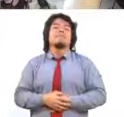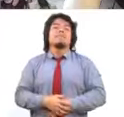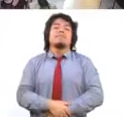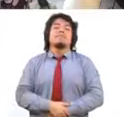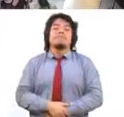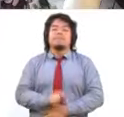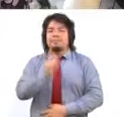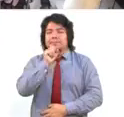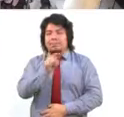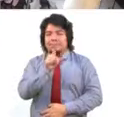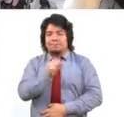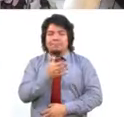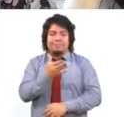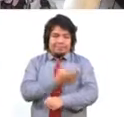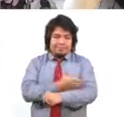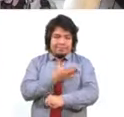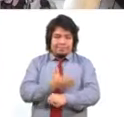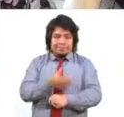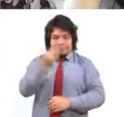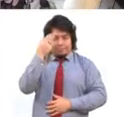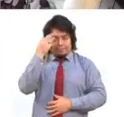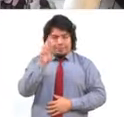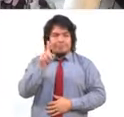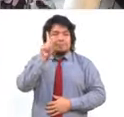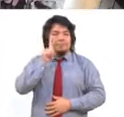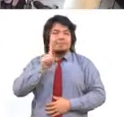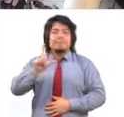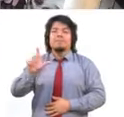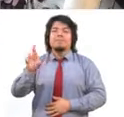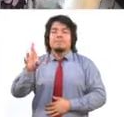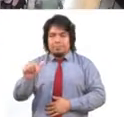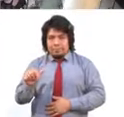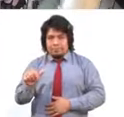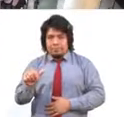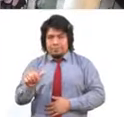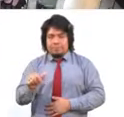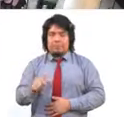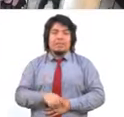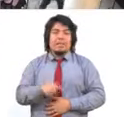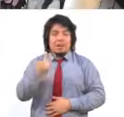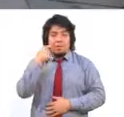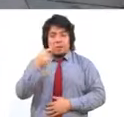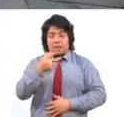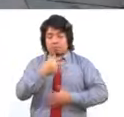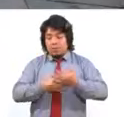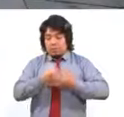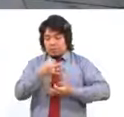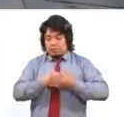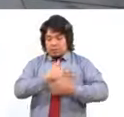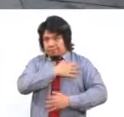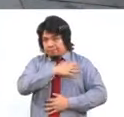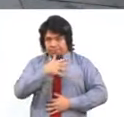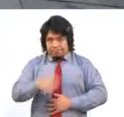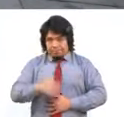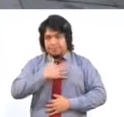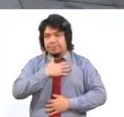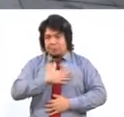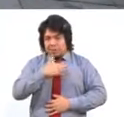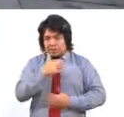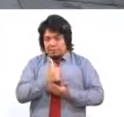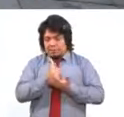También queremos agradecer la presencia de la maestra Laura Borbolla Moreno, subprocuradora de procesos de la Fiscalía General de Justicia de nuestra